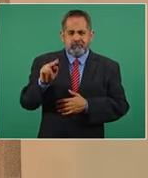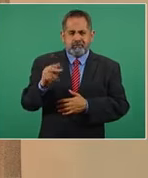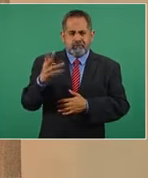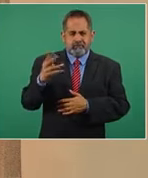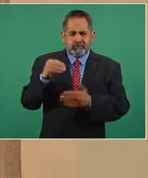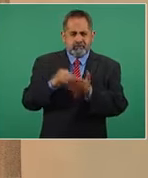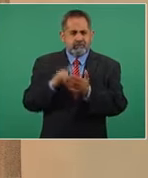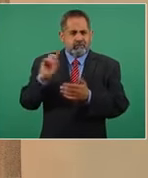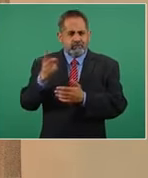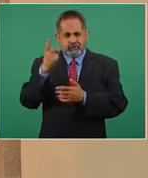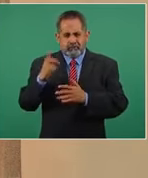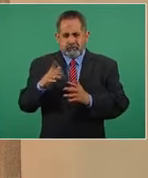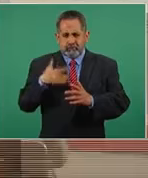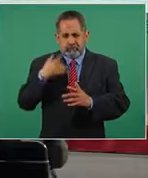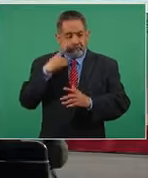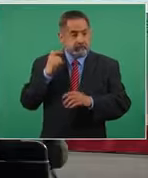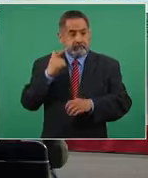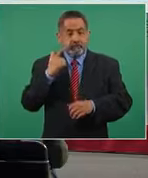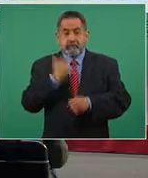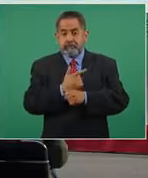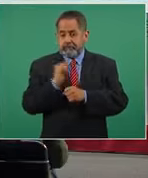84,000 dólares, me parece, aquí lo tenemos.